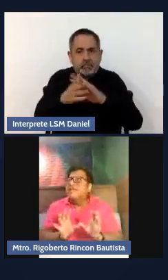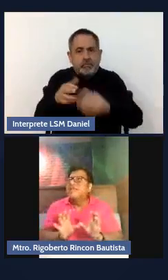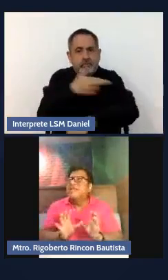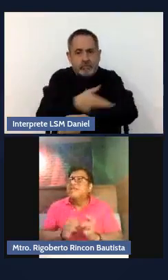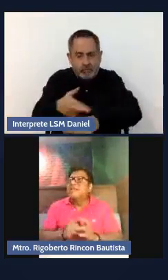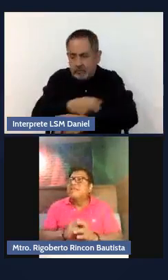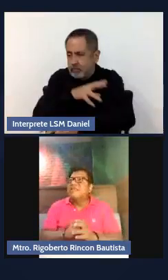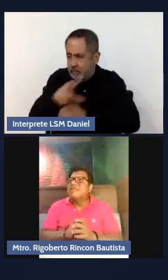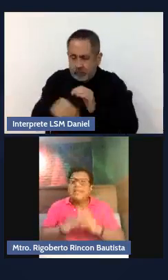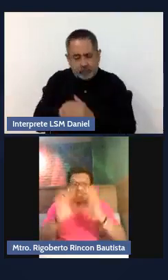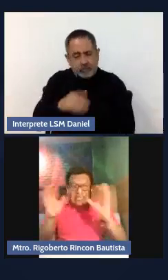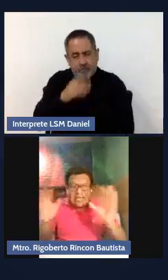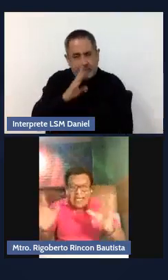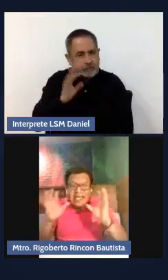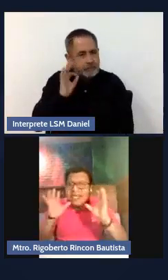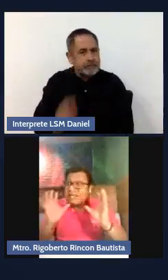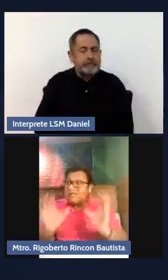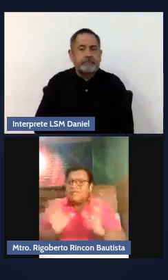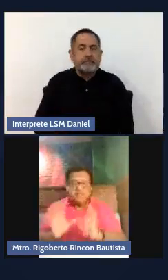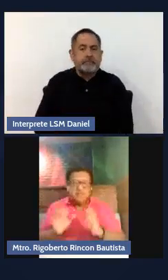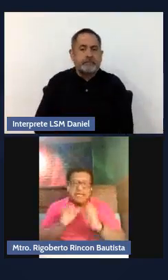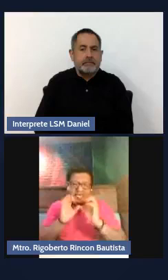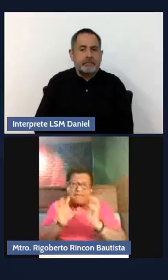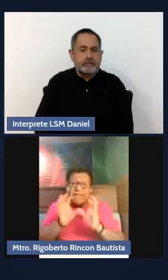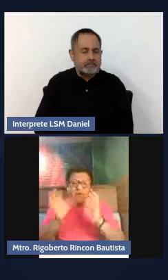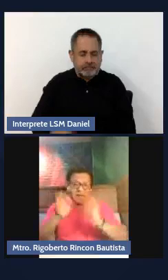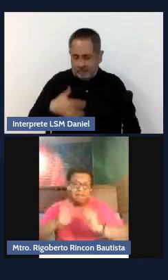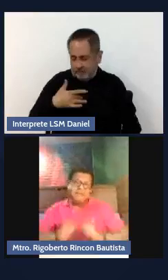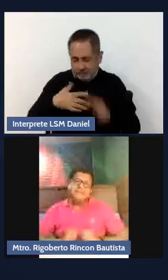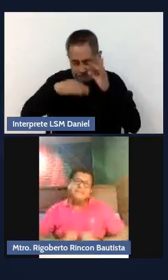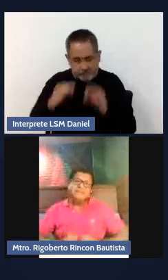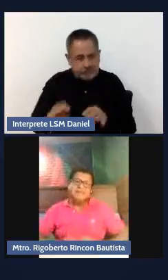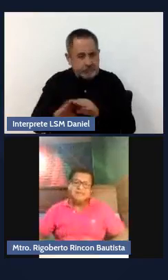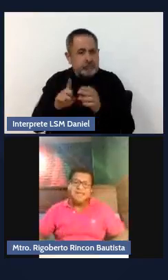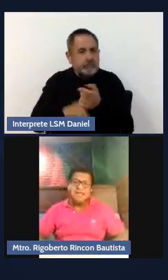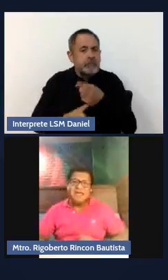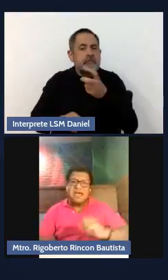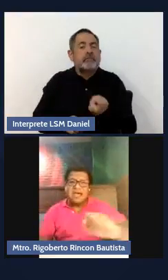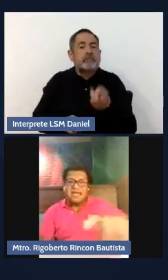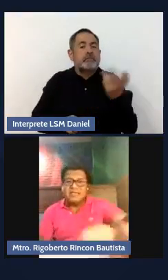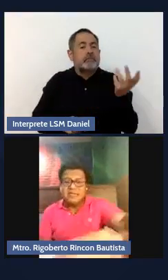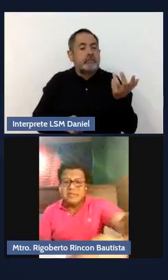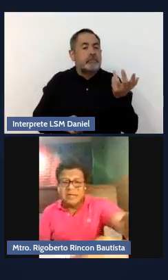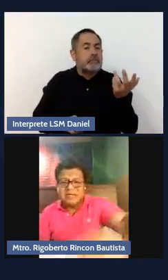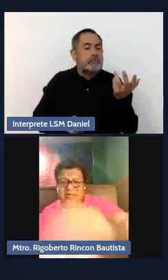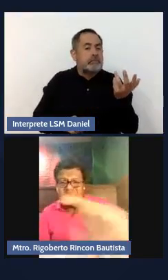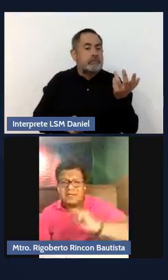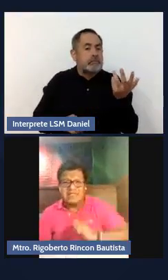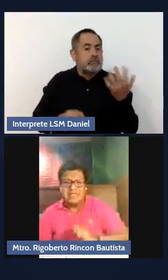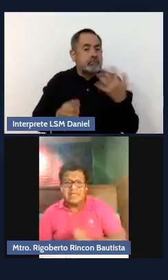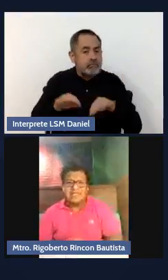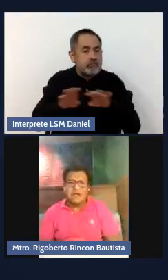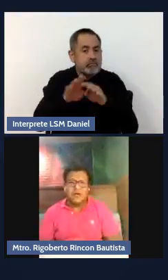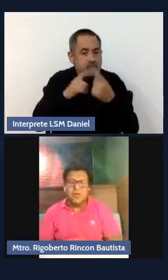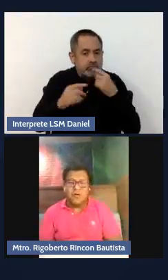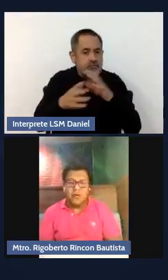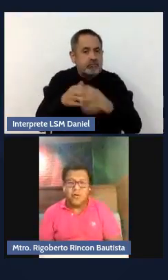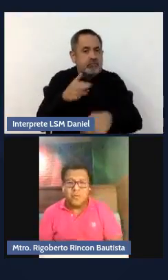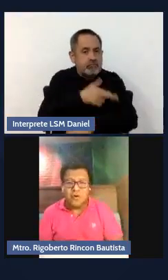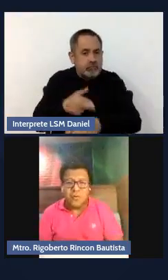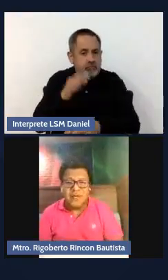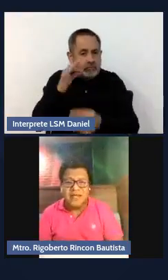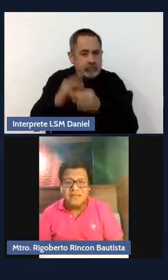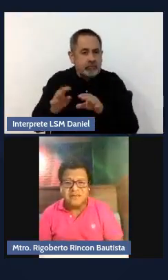de manera ya madura, pues, ¿sí? Esto es como bien